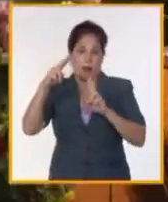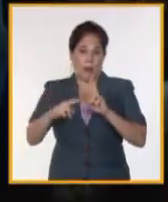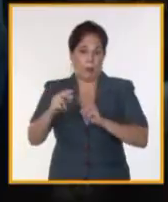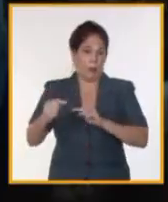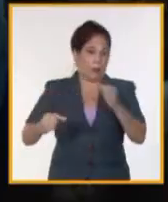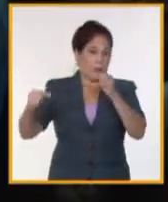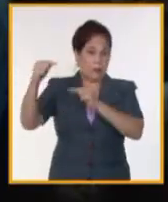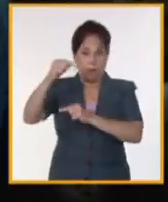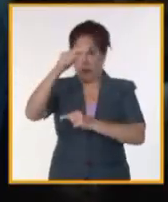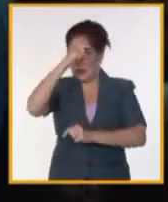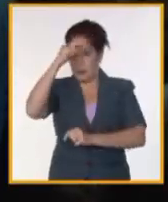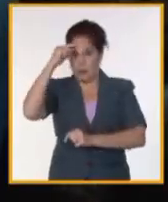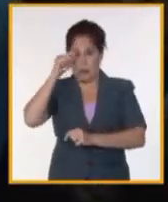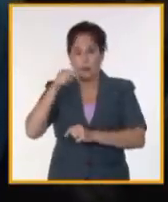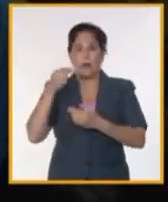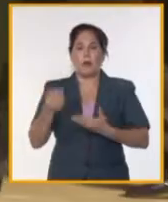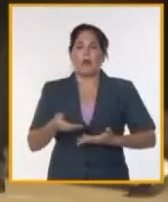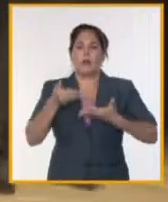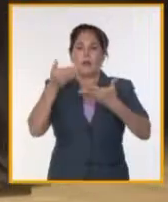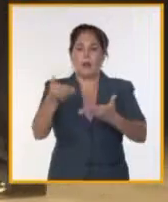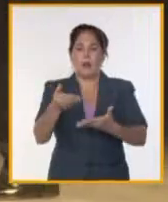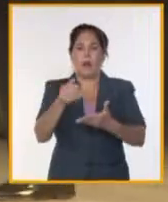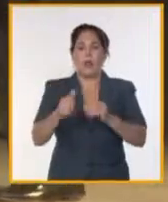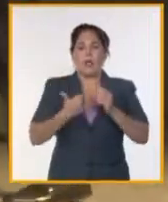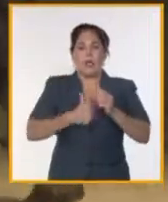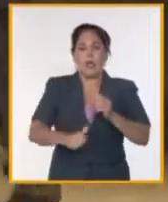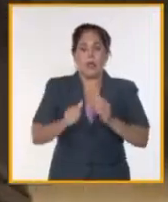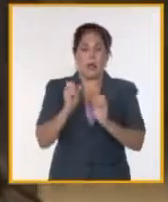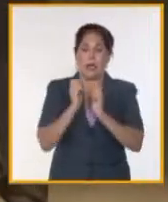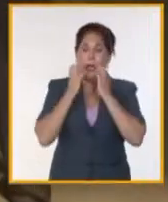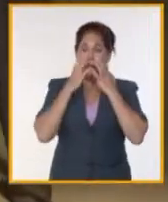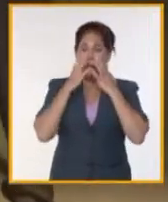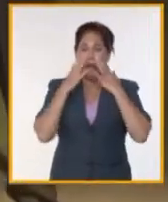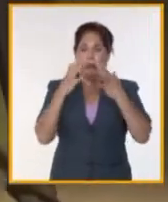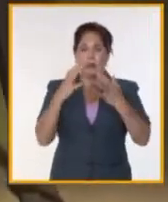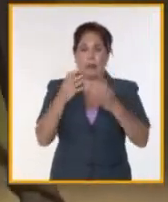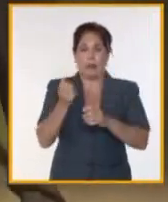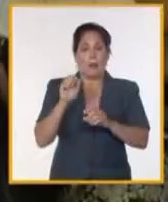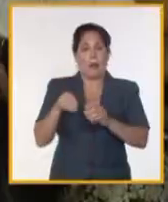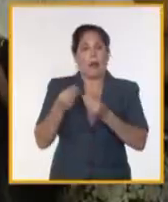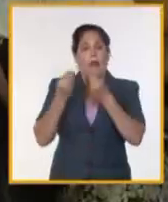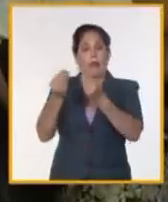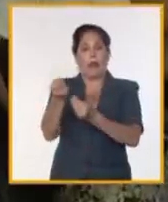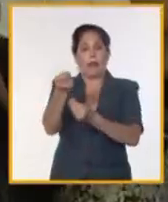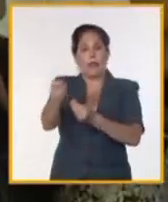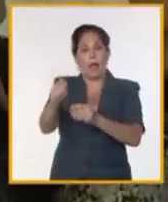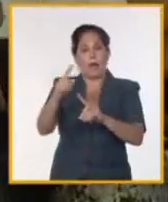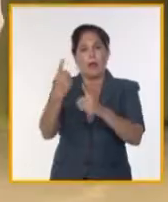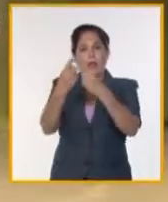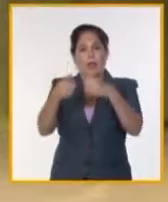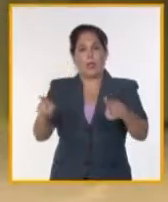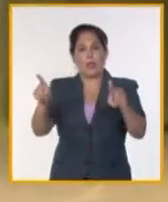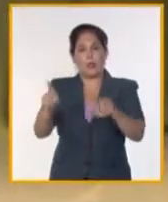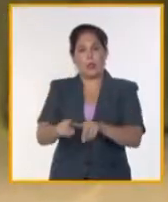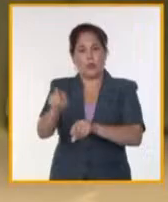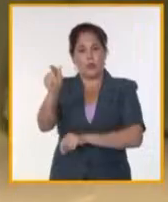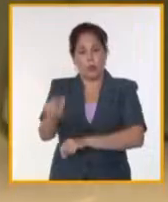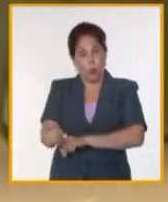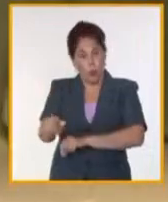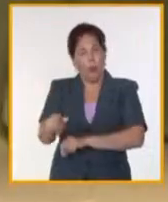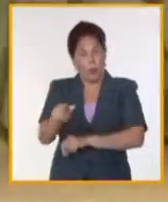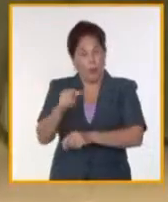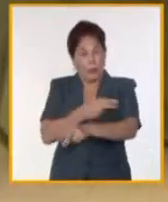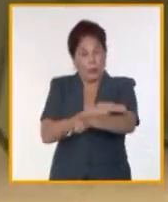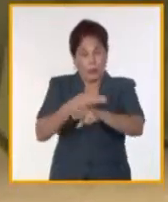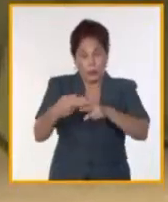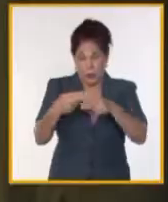del Espíritu Santo se entregó la condición de hijo ilustre y también se otorgaron la llave y el escudo de la ciudad a espirituanos con relevante